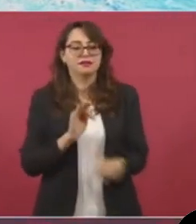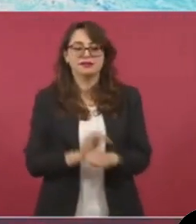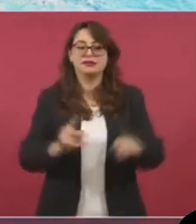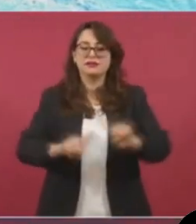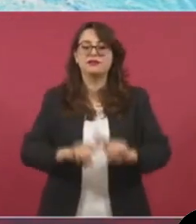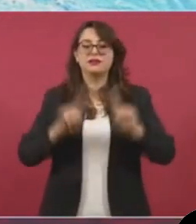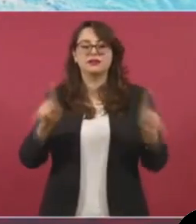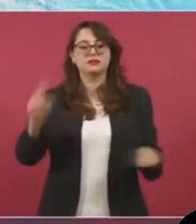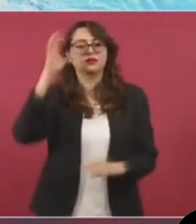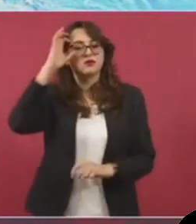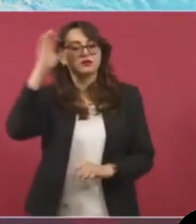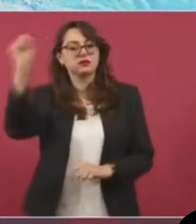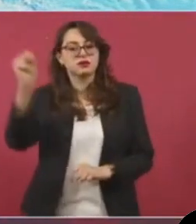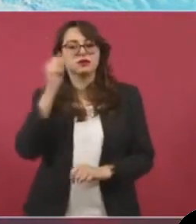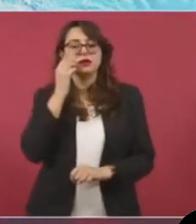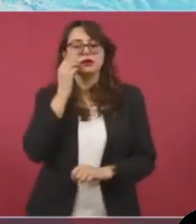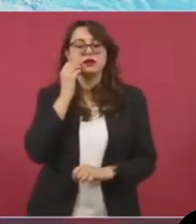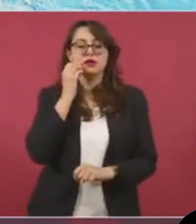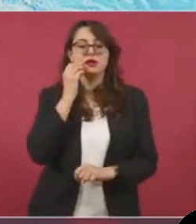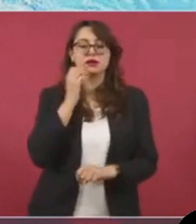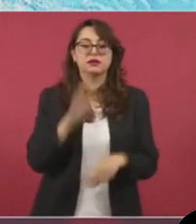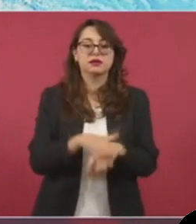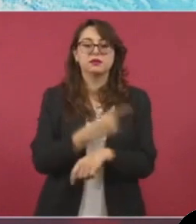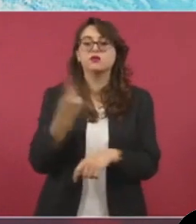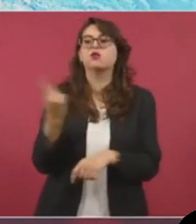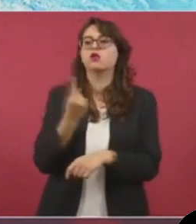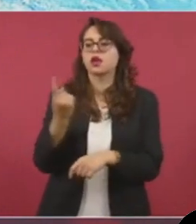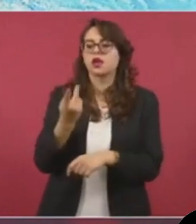porque lo que estoy procurando